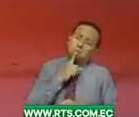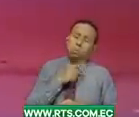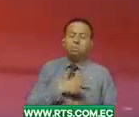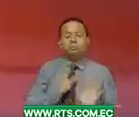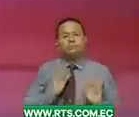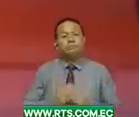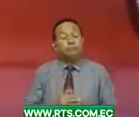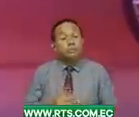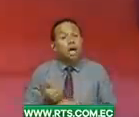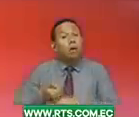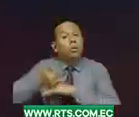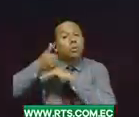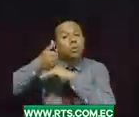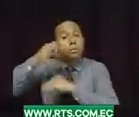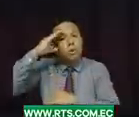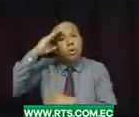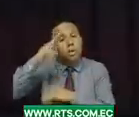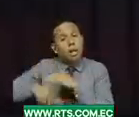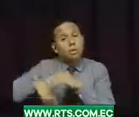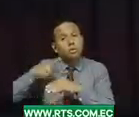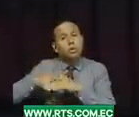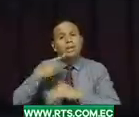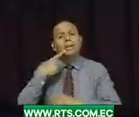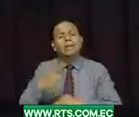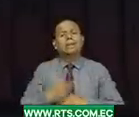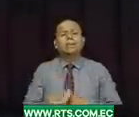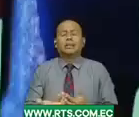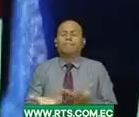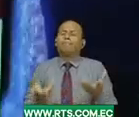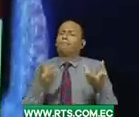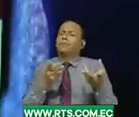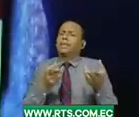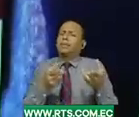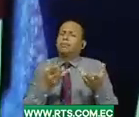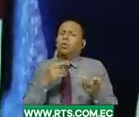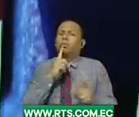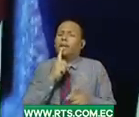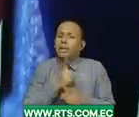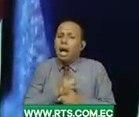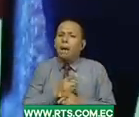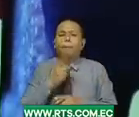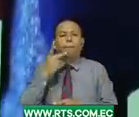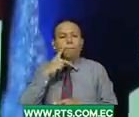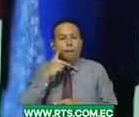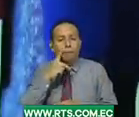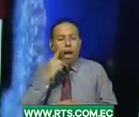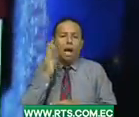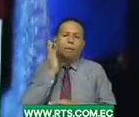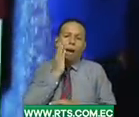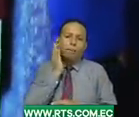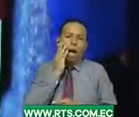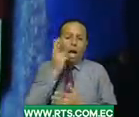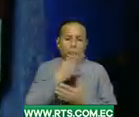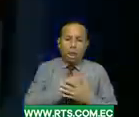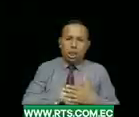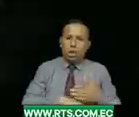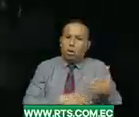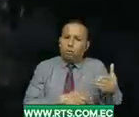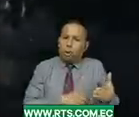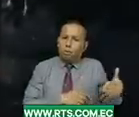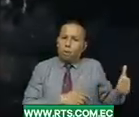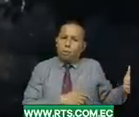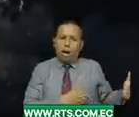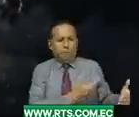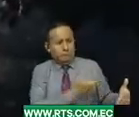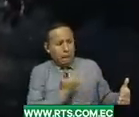de la Policía Nacional también muestran su malestar por la insistencia de los padres de familia de alentar a los menores de